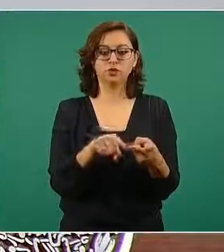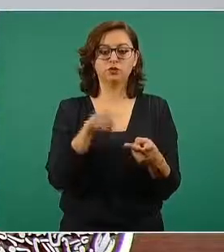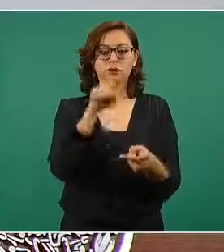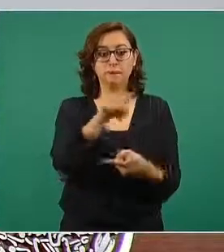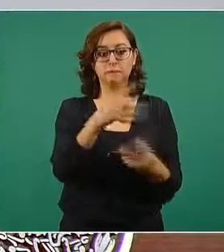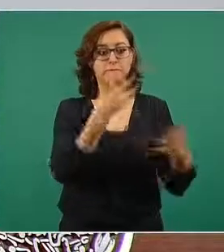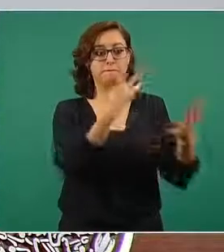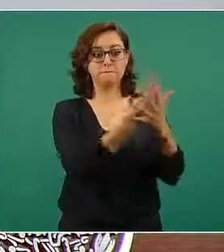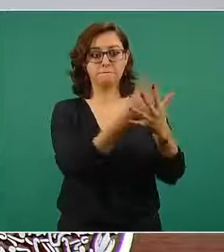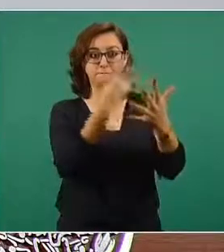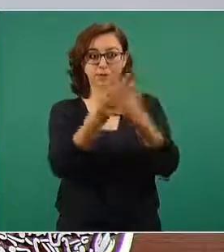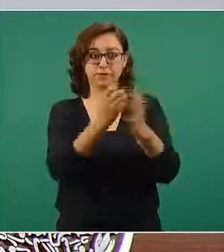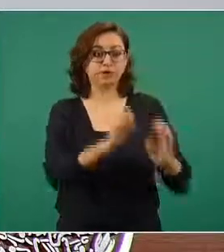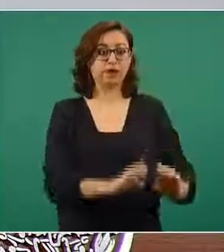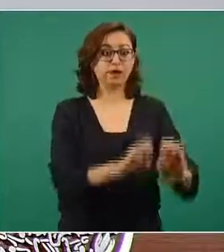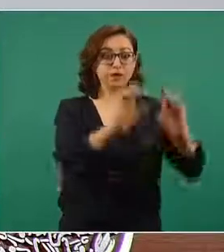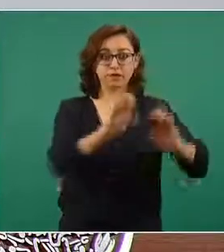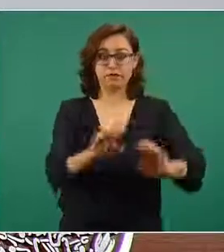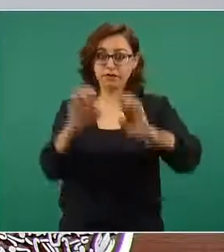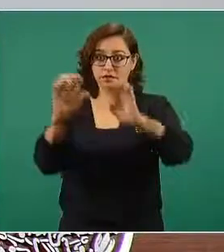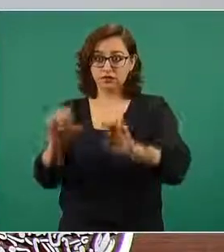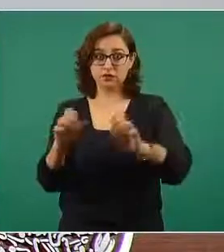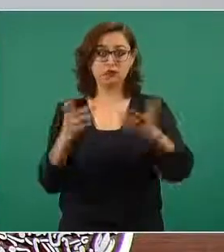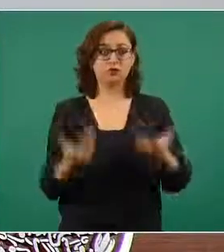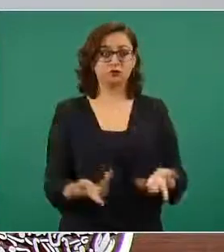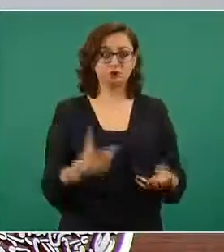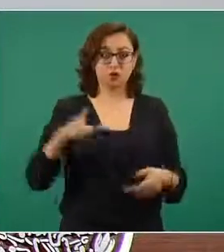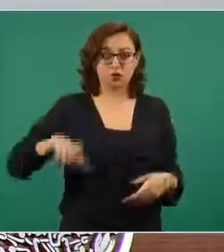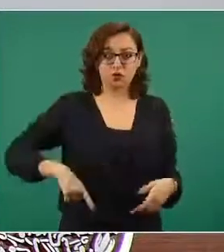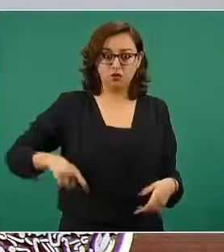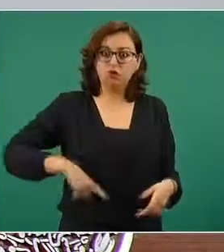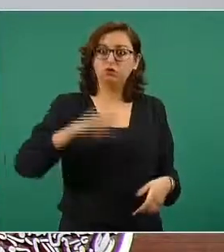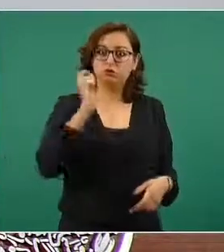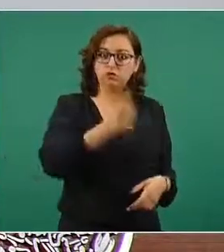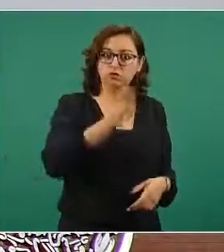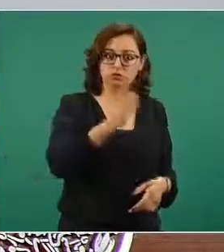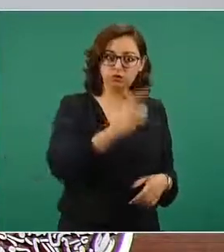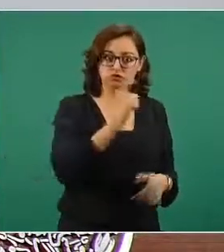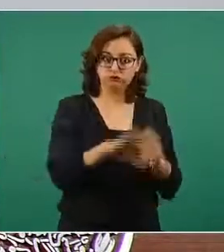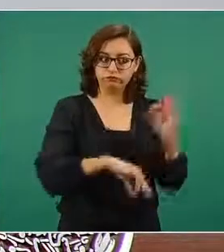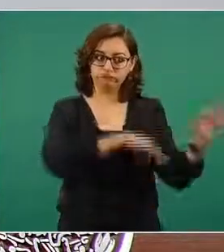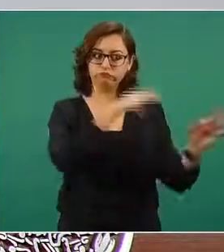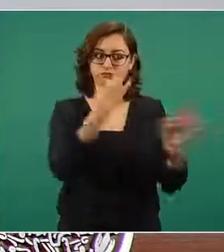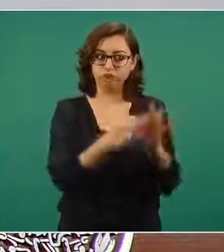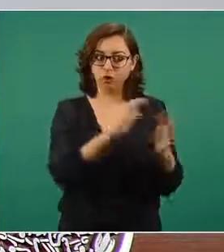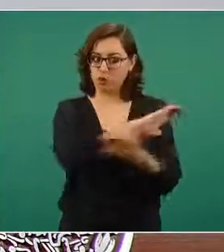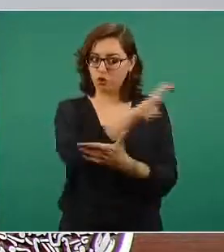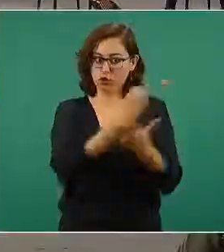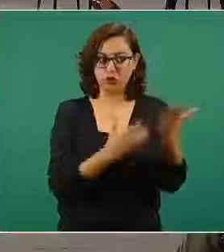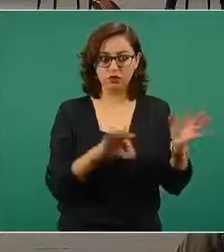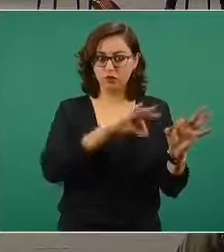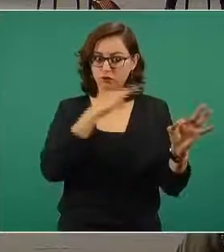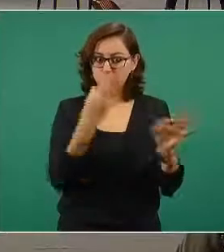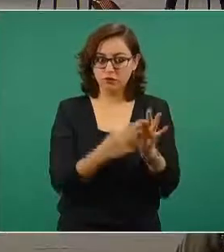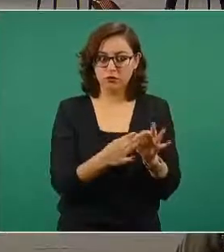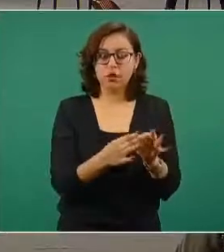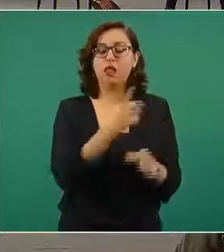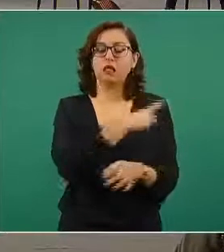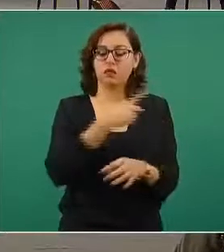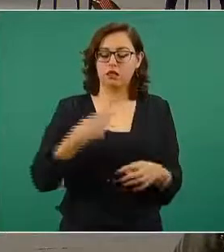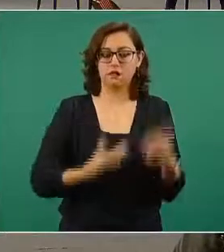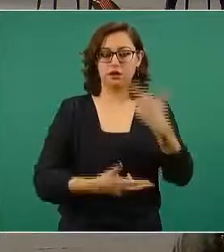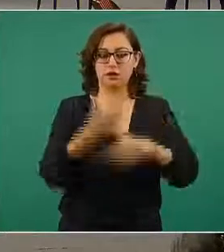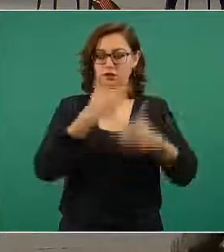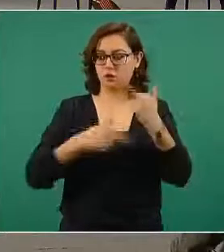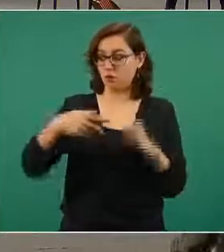centros penitenciarios sean incorporadas a los bienes de la nación al concluir los contratos. También